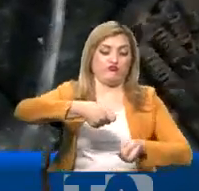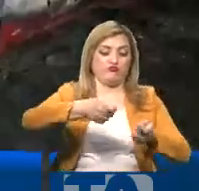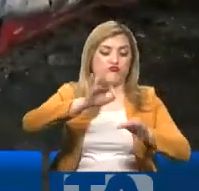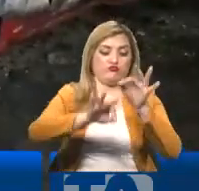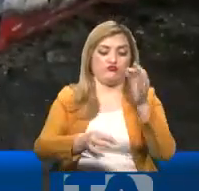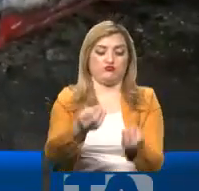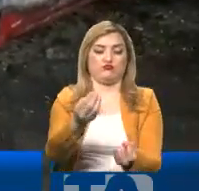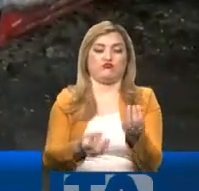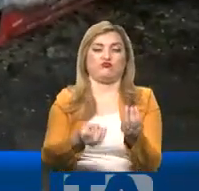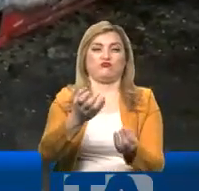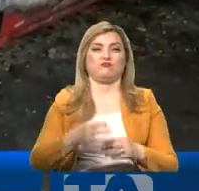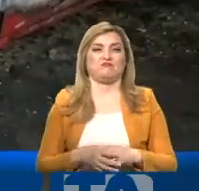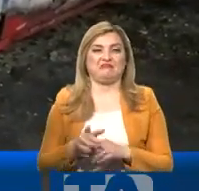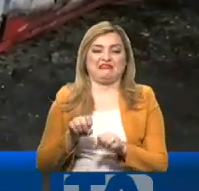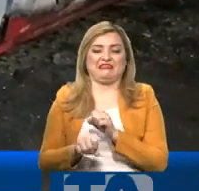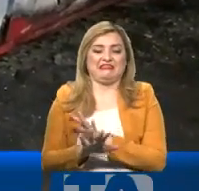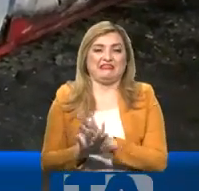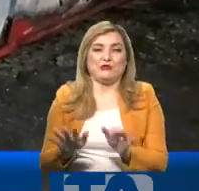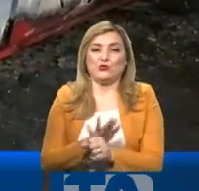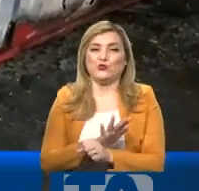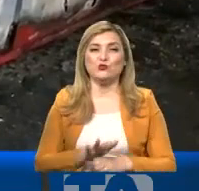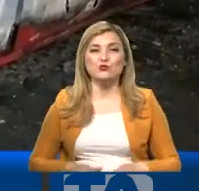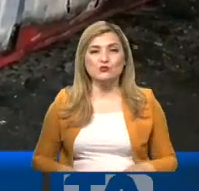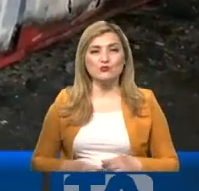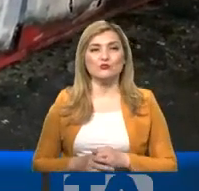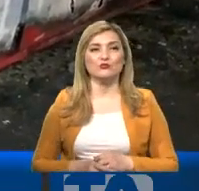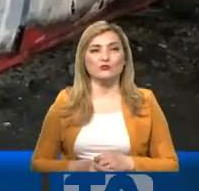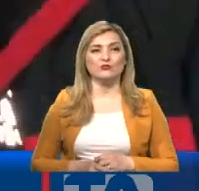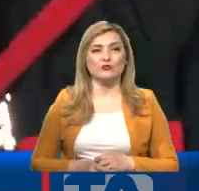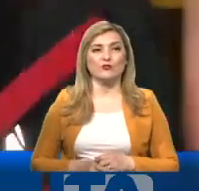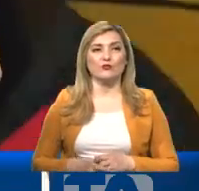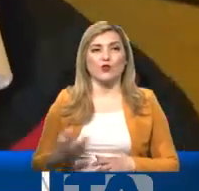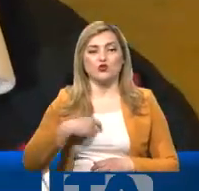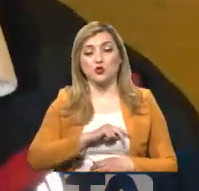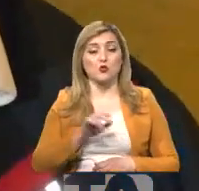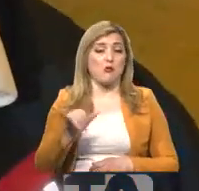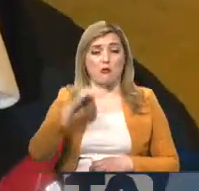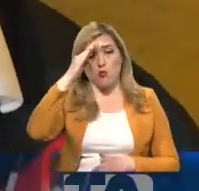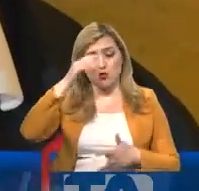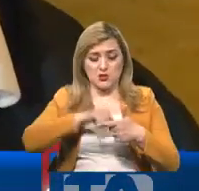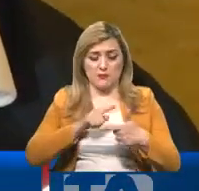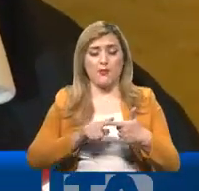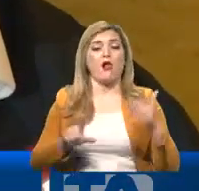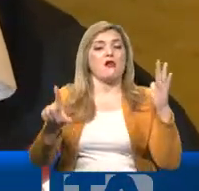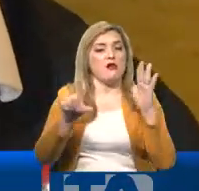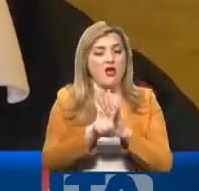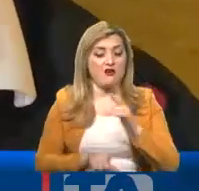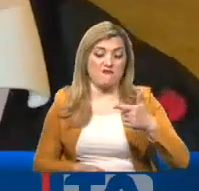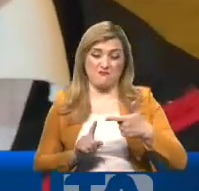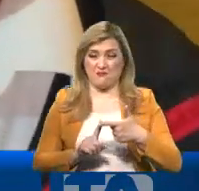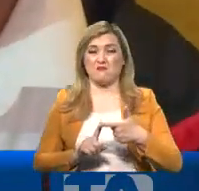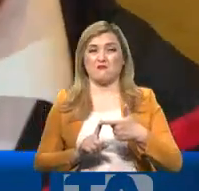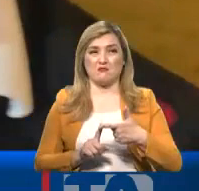enardecida. Poco quedó de la camioneta. Nosotros somos policías, somos ley en San José de Raranga. Pero ¿sabe